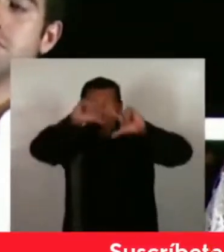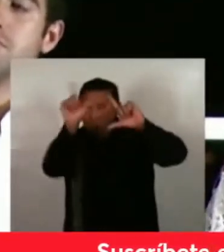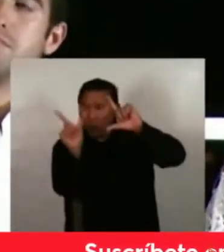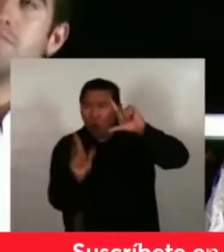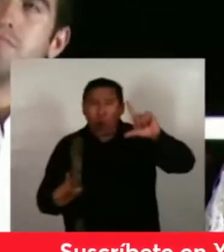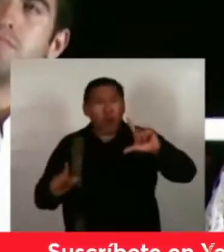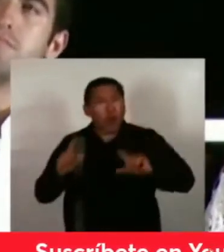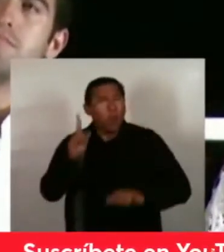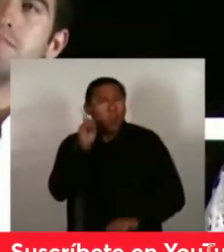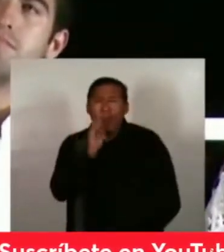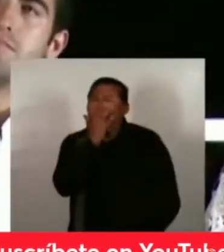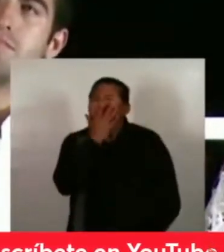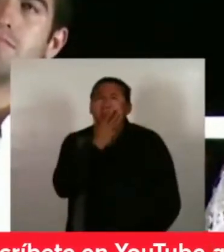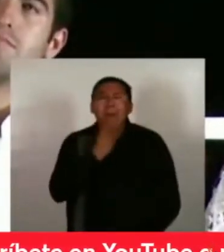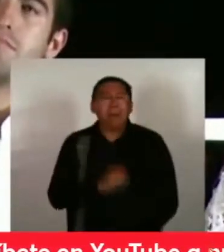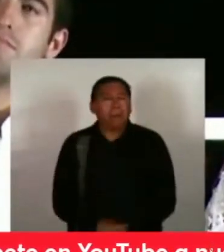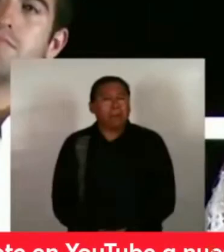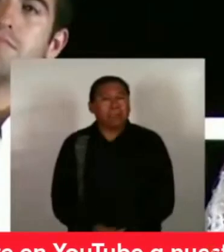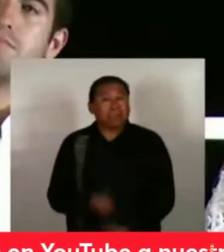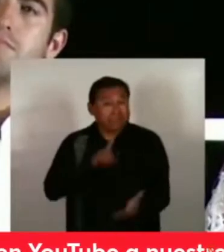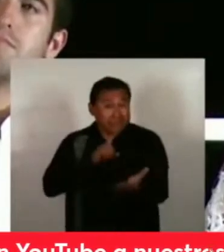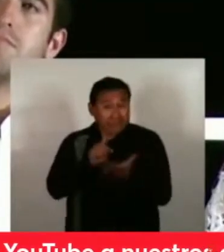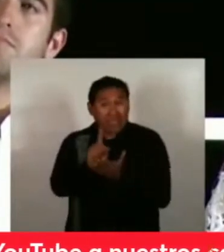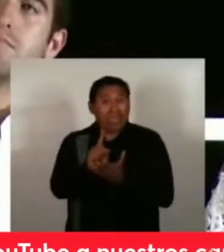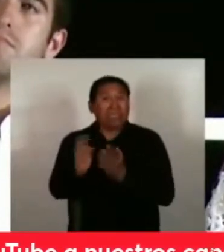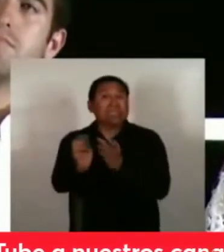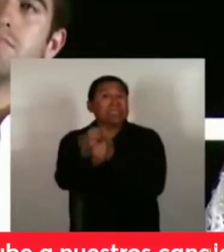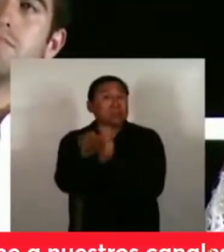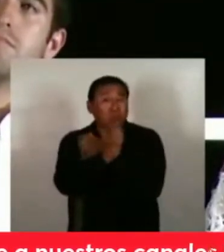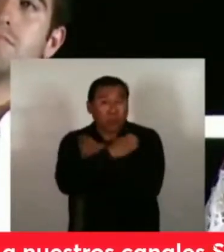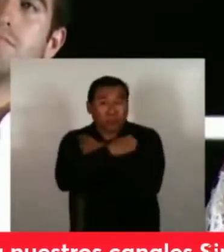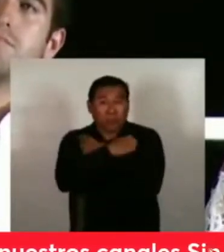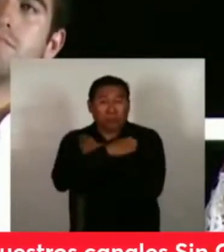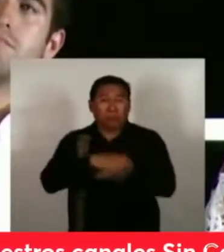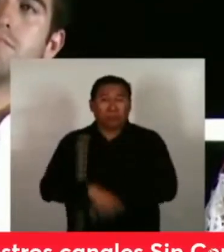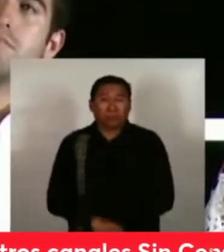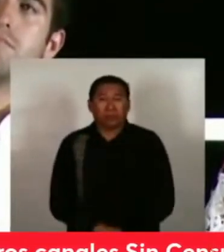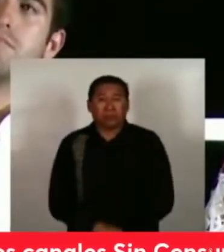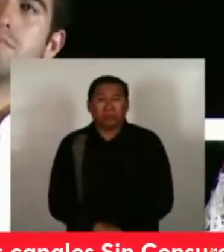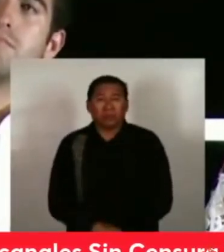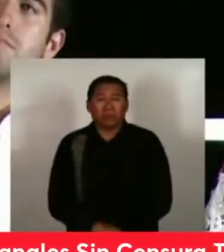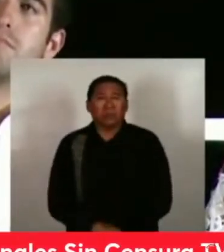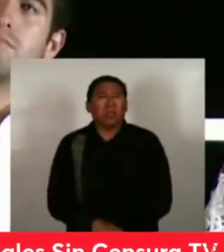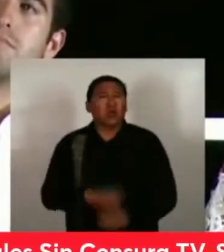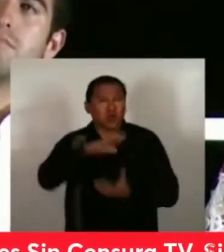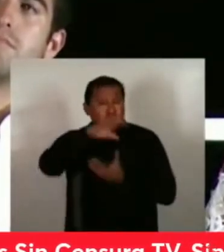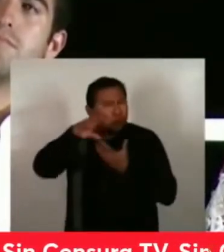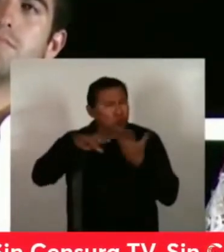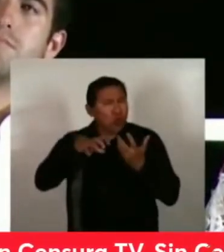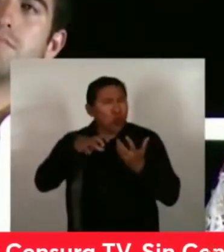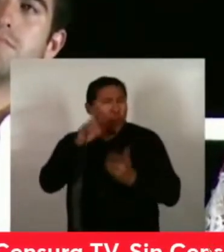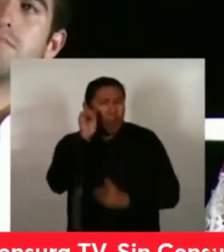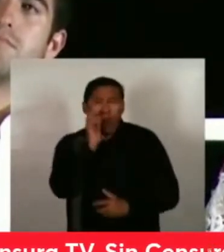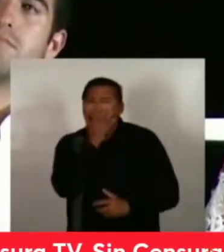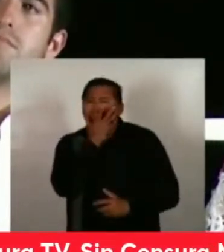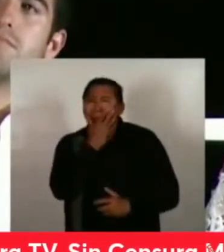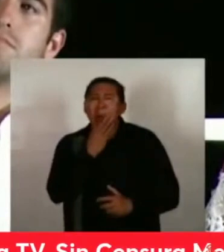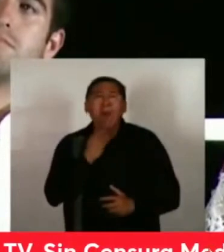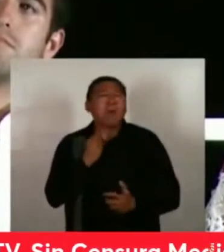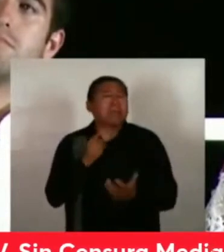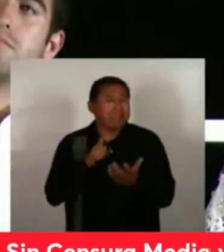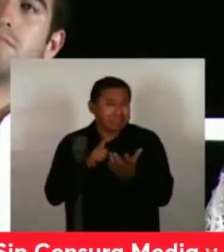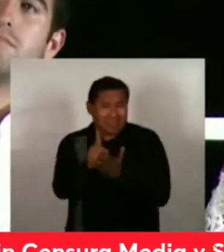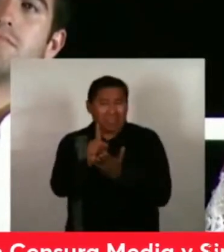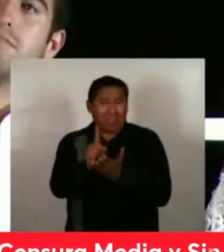y mexicana tiene derecho a la educación. Todo mexicano y mexicana tiene